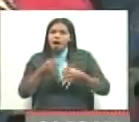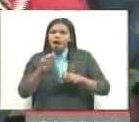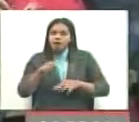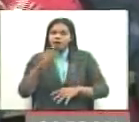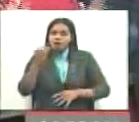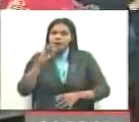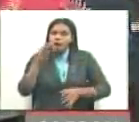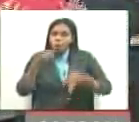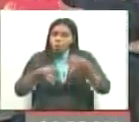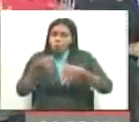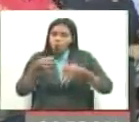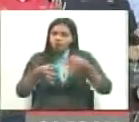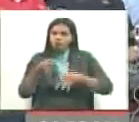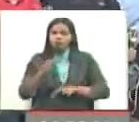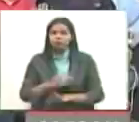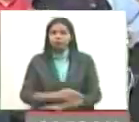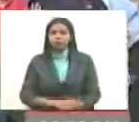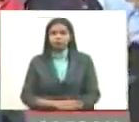haber justicia.